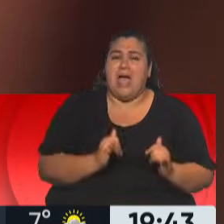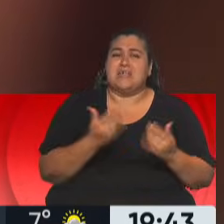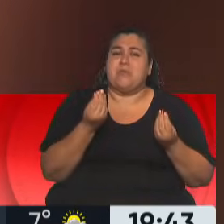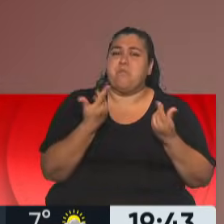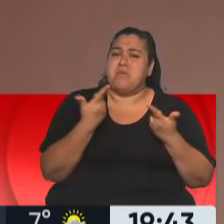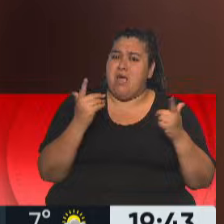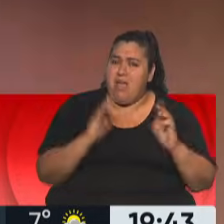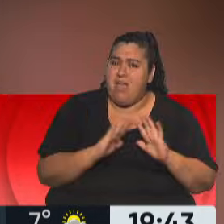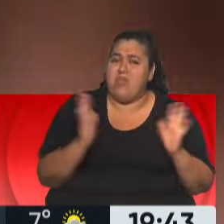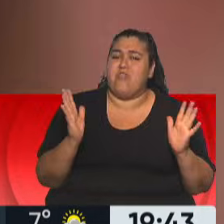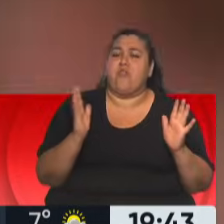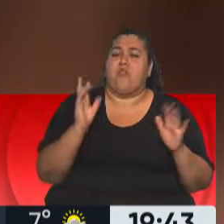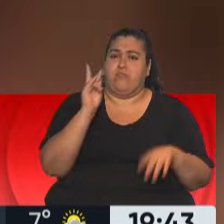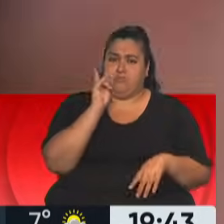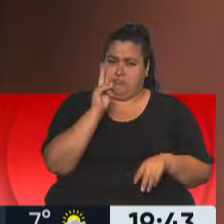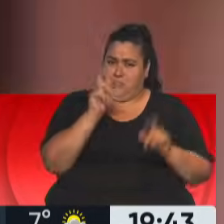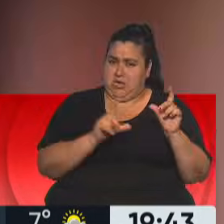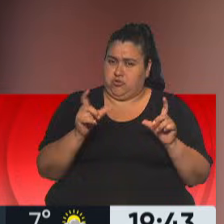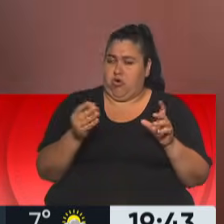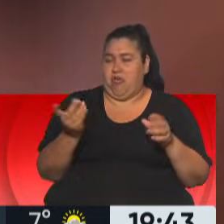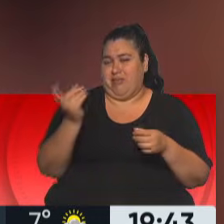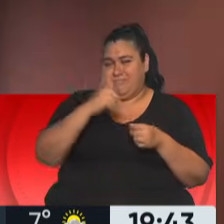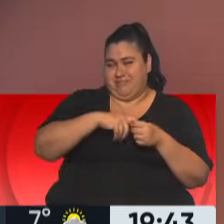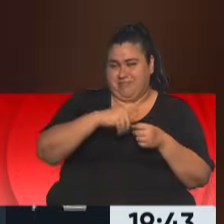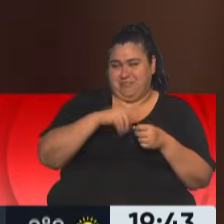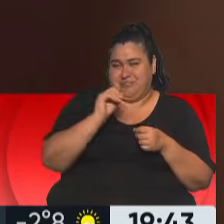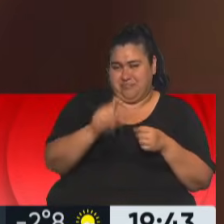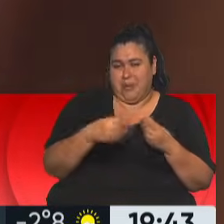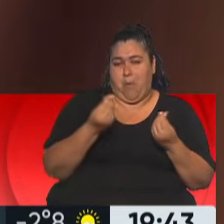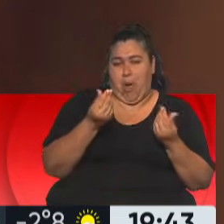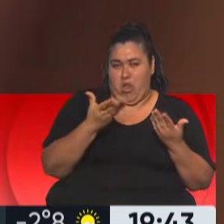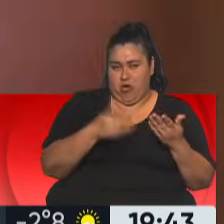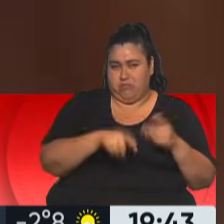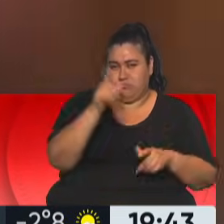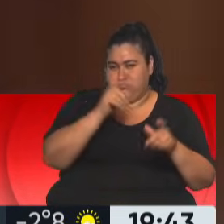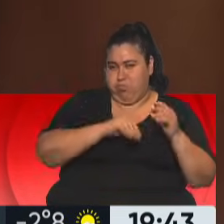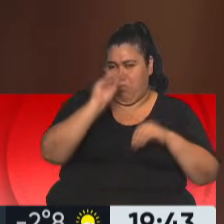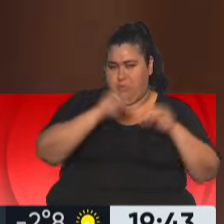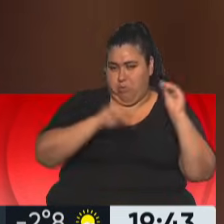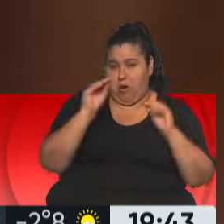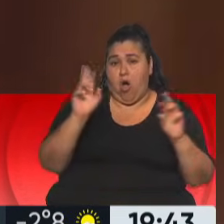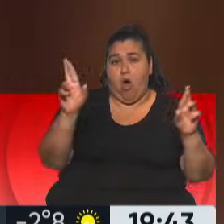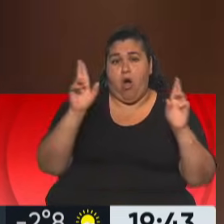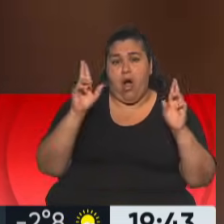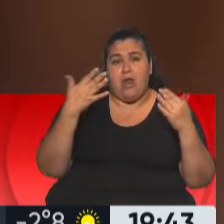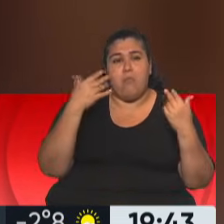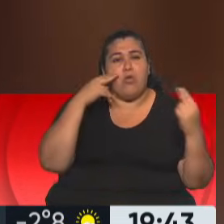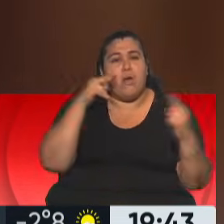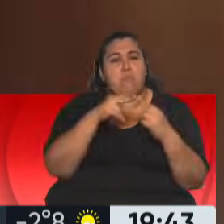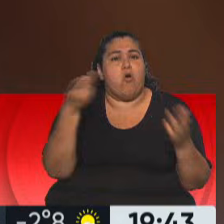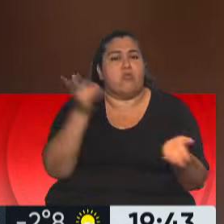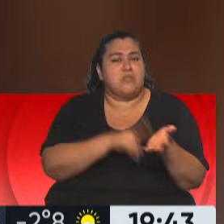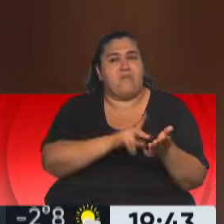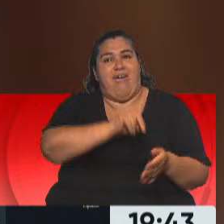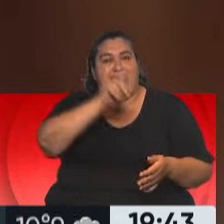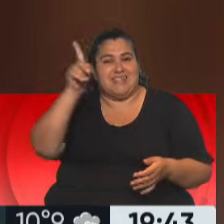muy comprometida, muchísima gente en su réplica, ¿no?, que para esto sirven las redes sociales, diciéndoles, bueno, ojalá que nos podamos volver a ver ahí, ¿no?,